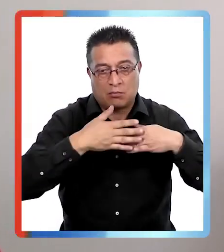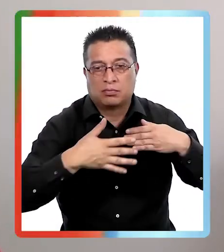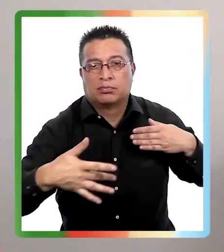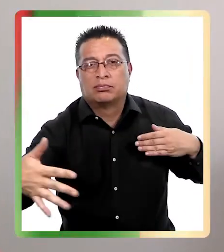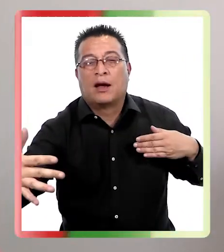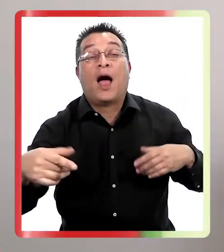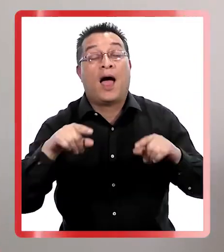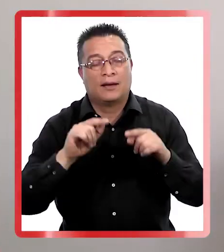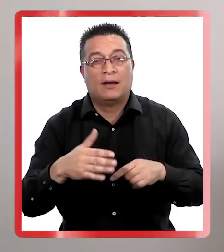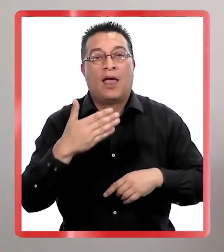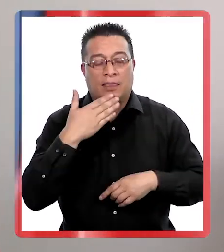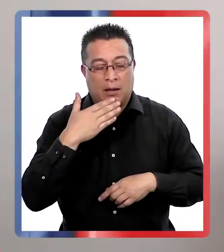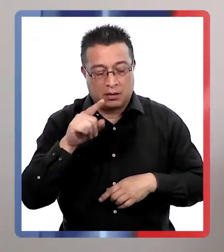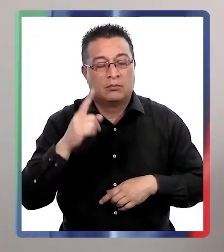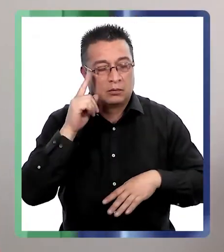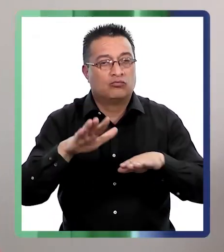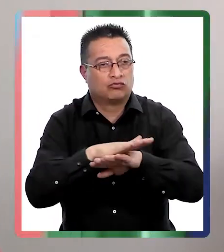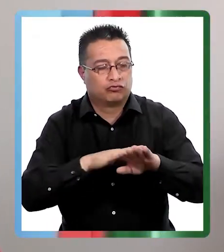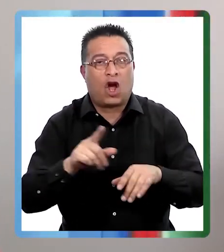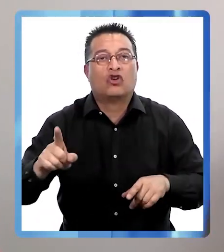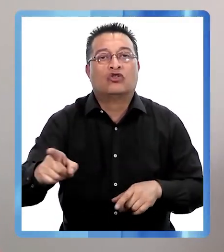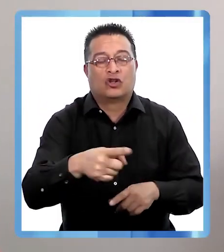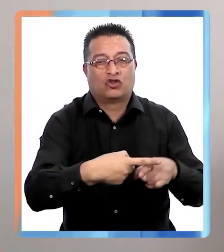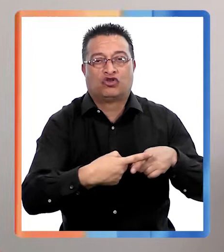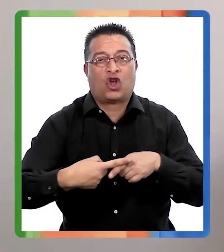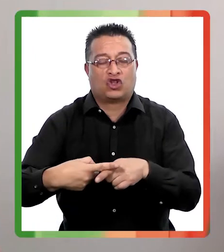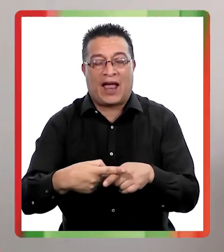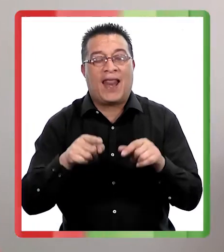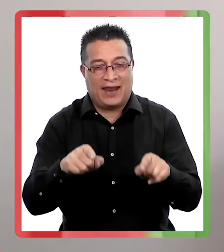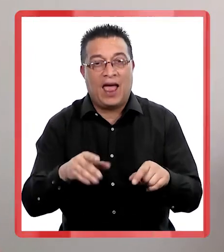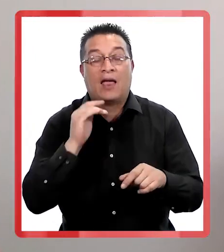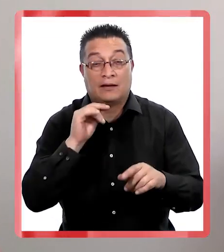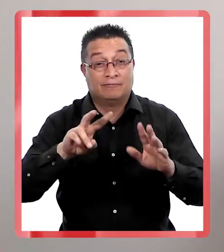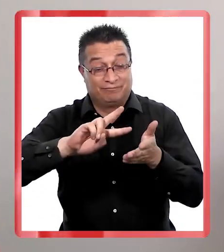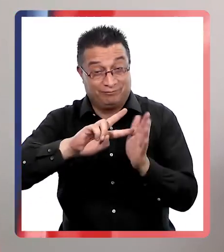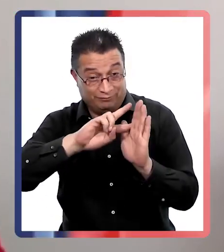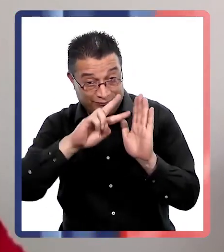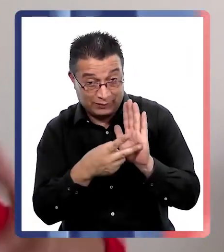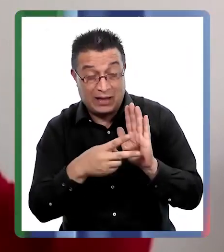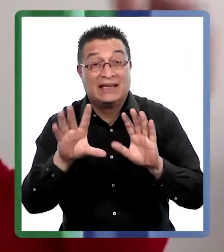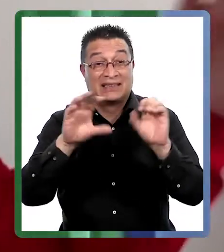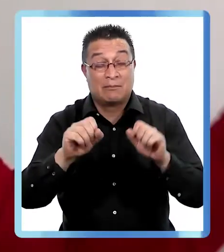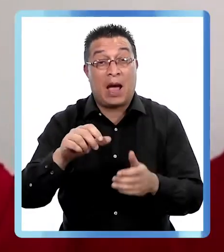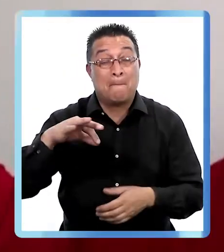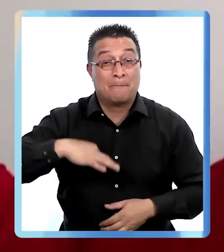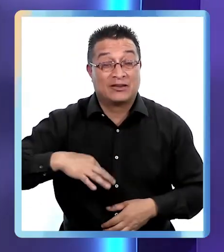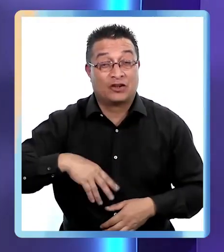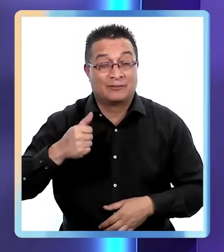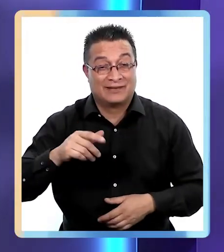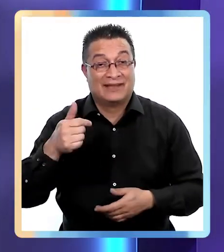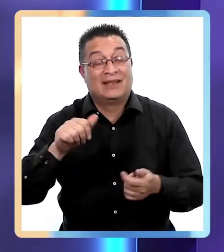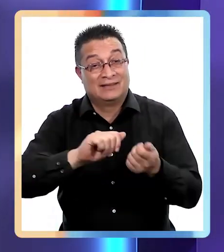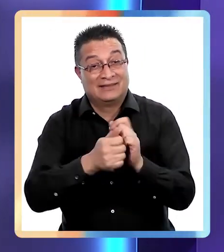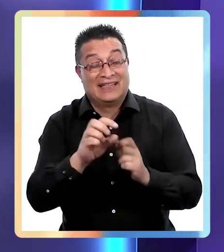y con toda también la sostenibilidad social, que es algo que cuando se reformó el sistema de pensiones y se cambió por un sistema de seguridad